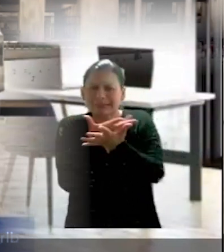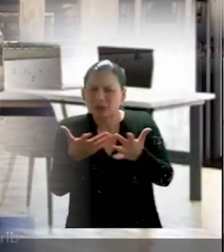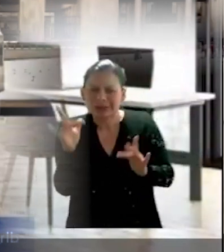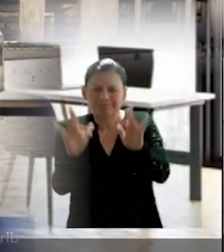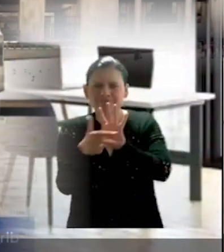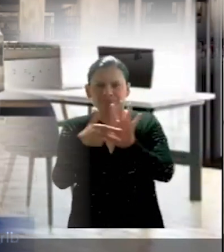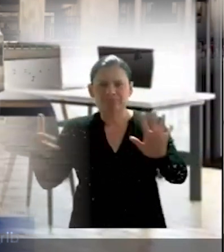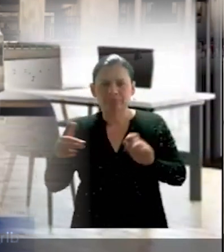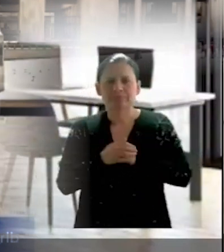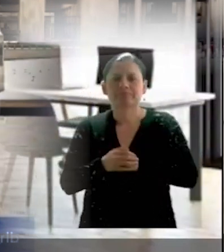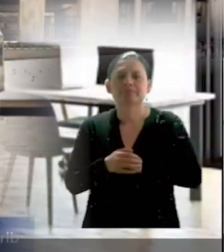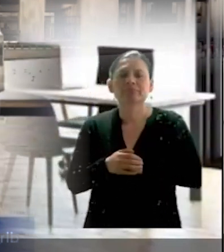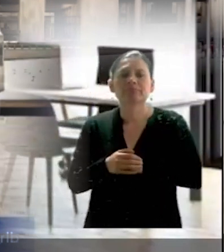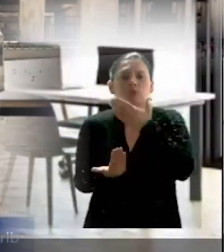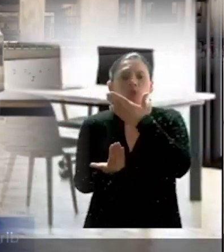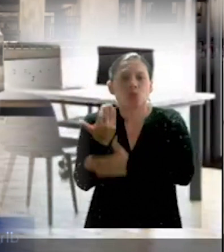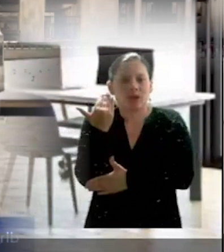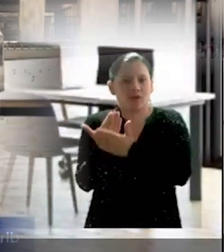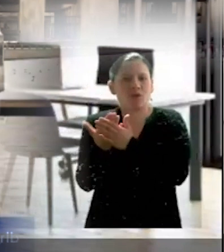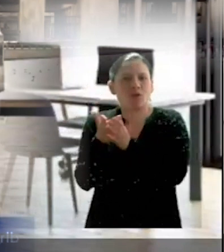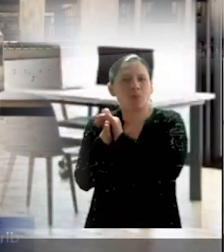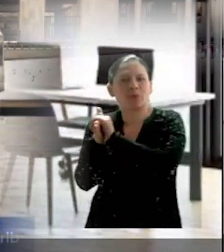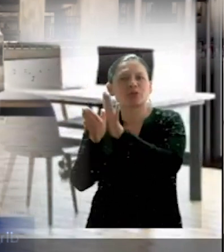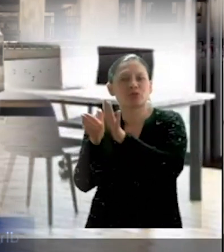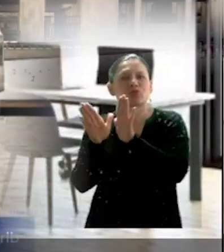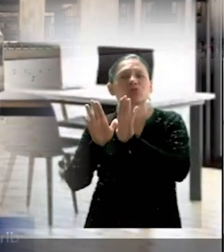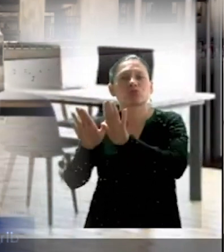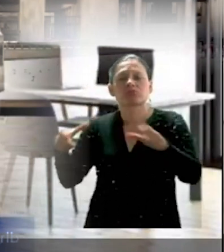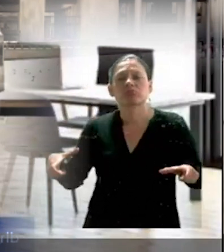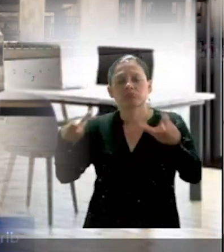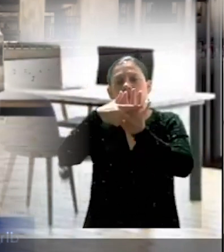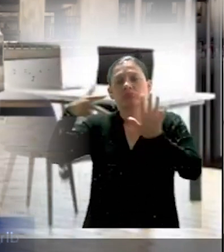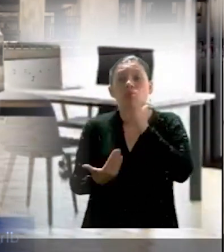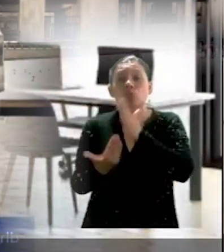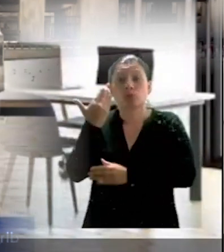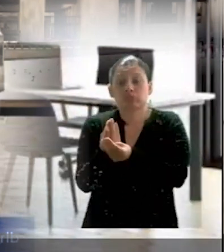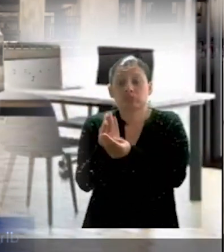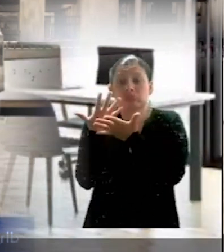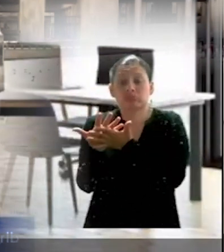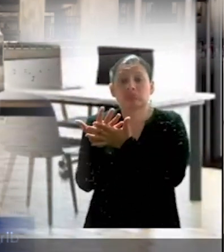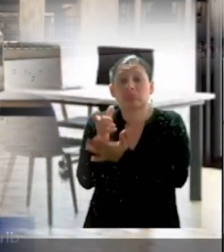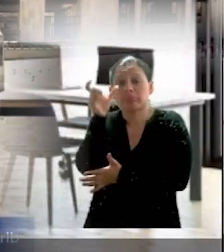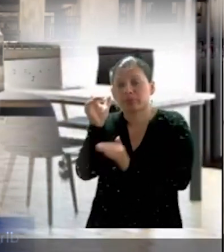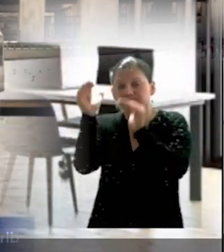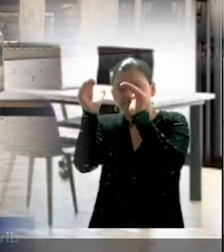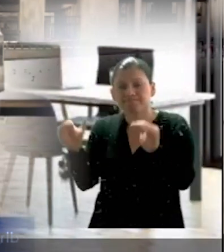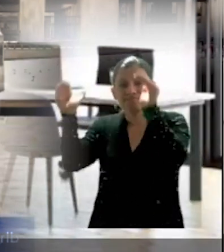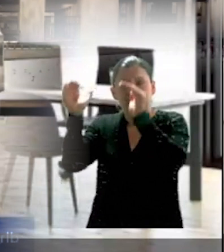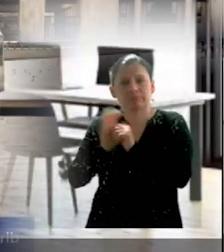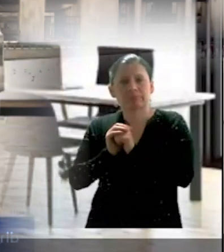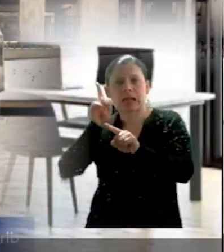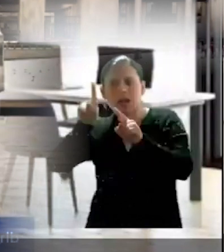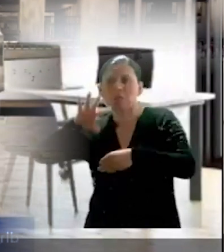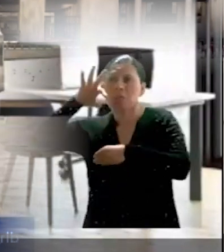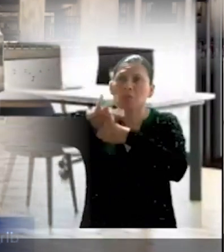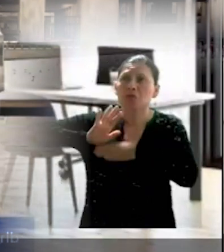tendencias de la Corte con la reciente estructura de los magistrados que la integran, algunos han salvado el voto siendo bastante